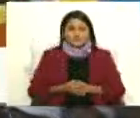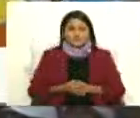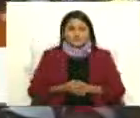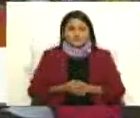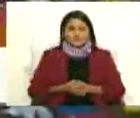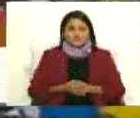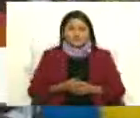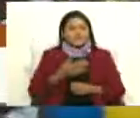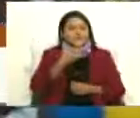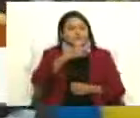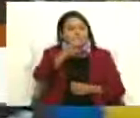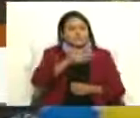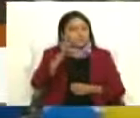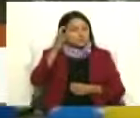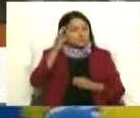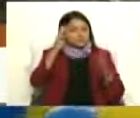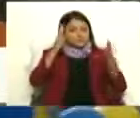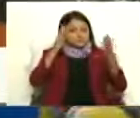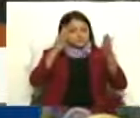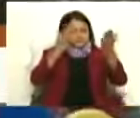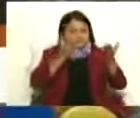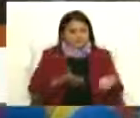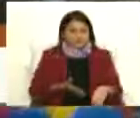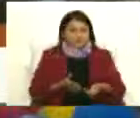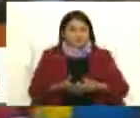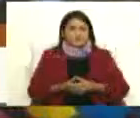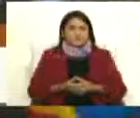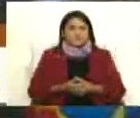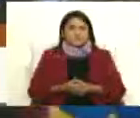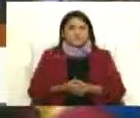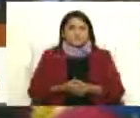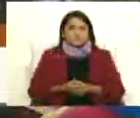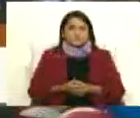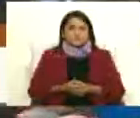Gracias, Mayrín. Fuerte aplauso para Mayrín Brusual.